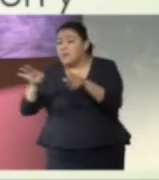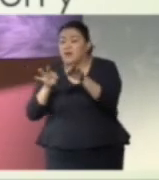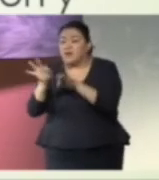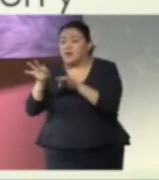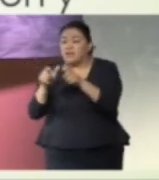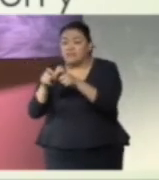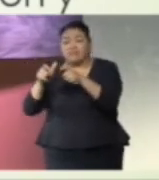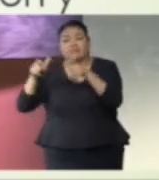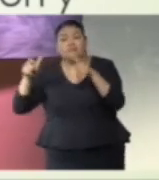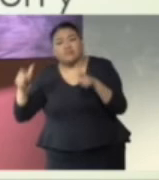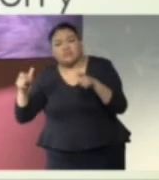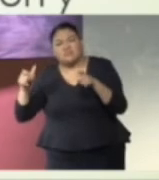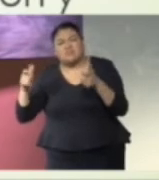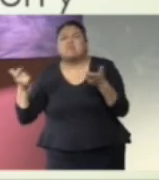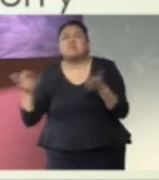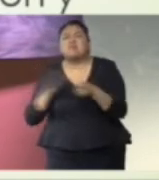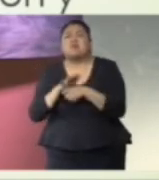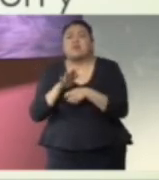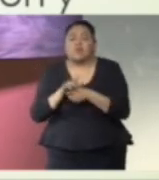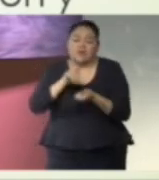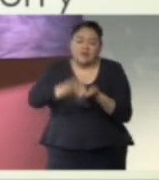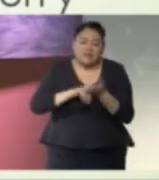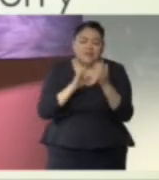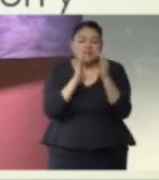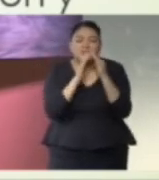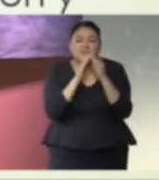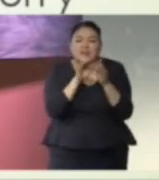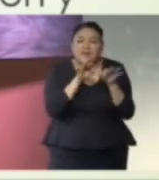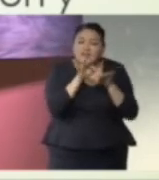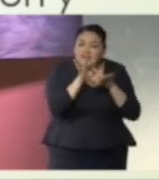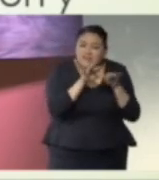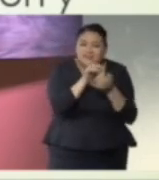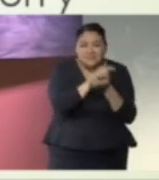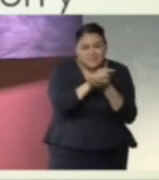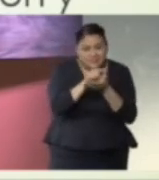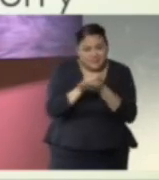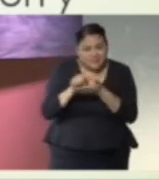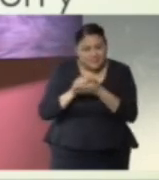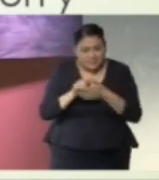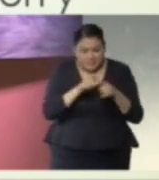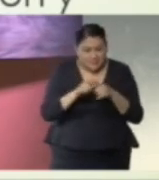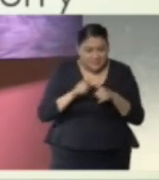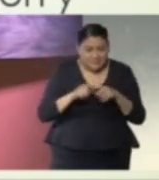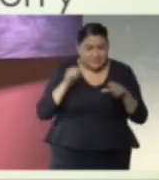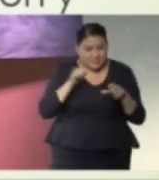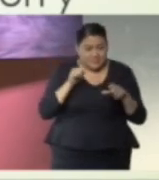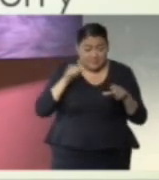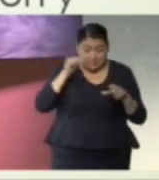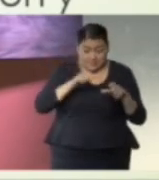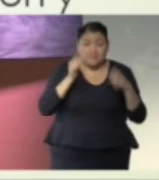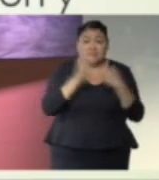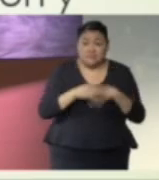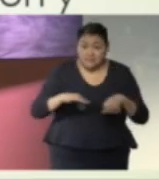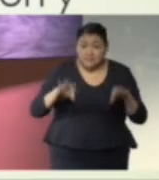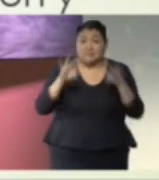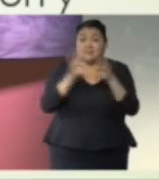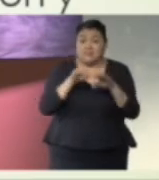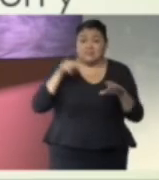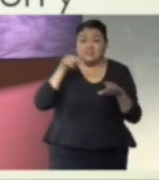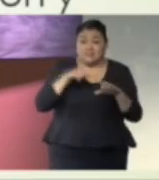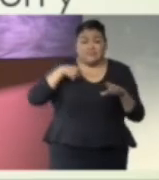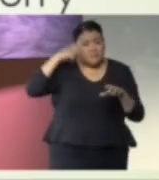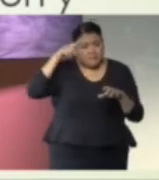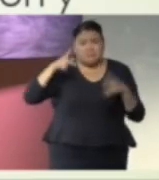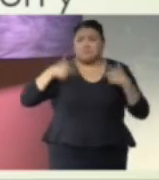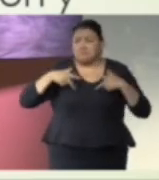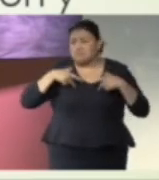en las actividades que se realizan al interior de los hogares, ¿sí? También es una parte fundamental para que funcione la sociedad,